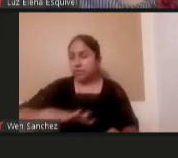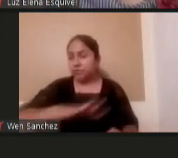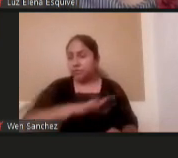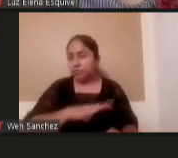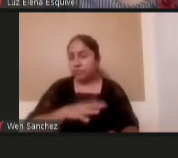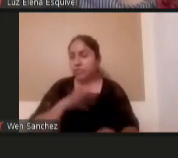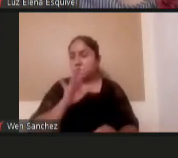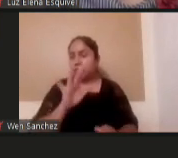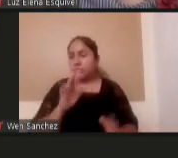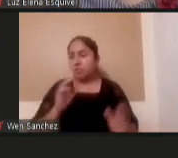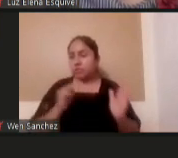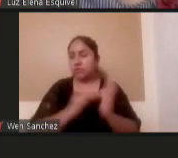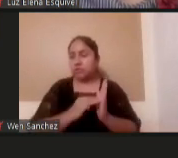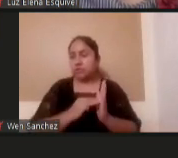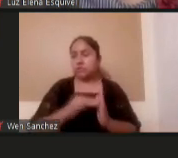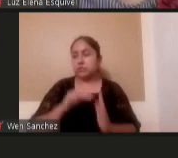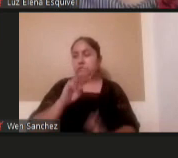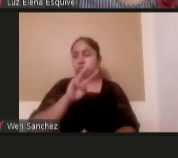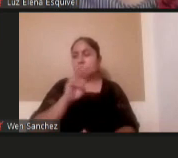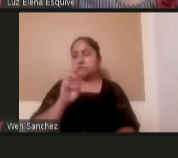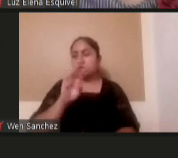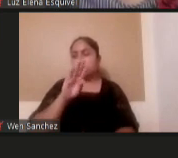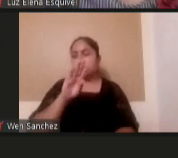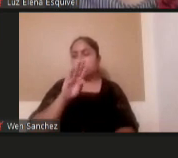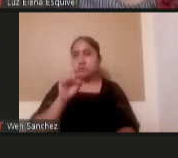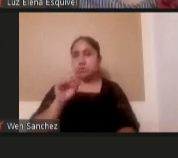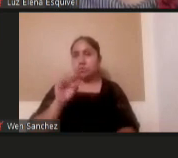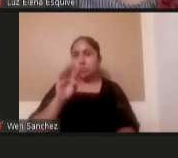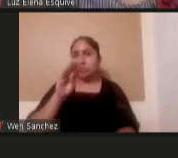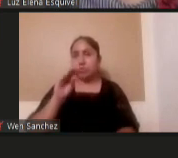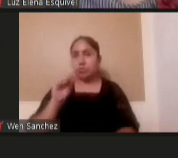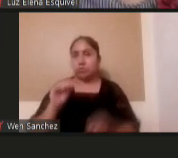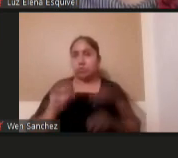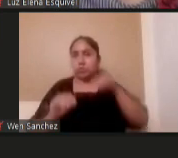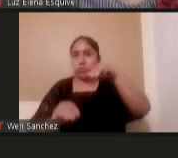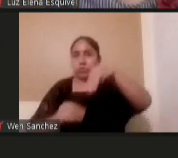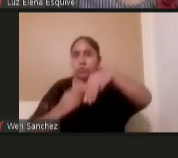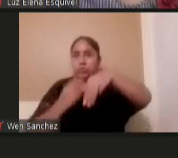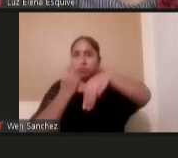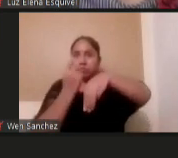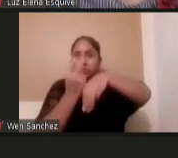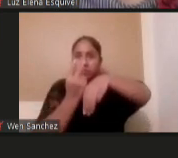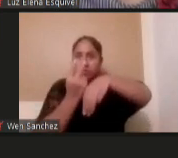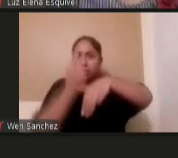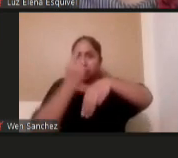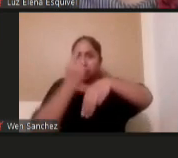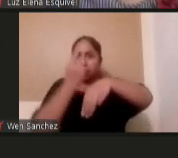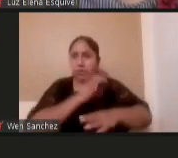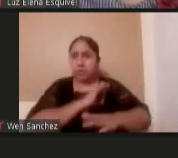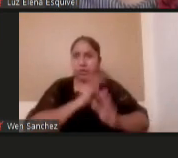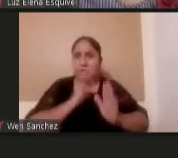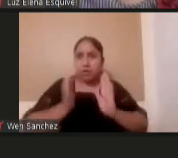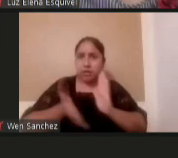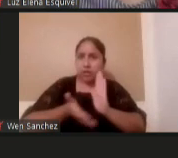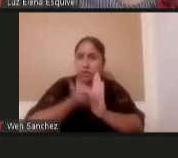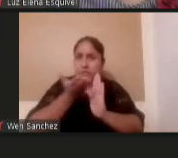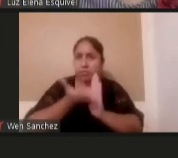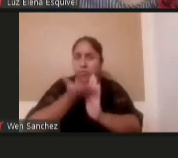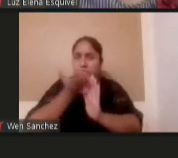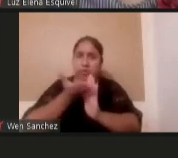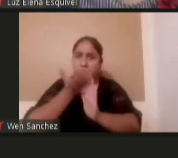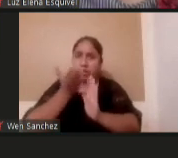55.390.390 metros cuadrados, el cual se destinará para la construcción de instalaciones para compañías de la Guardia